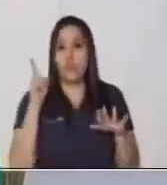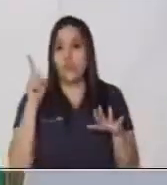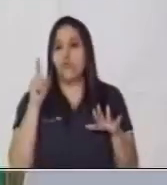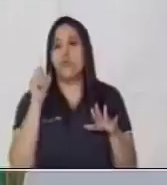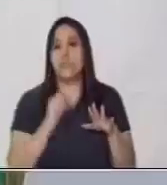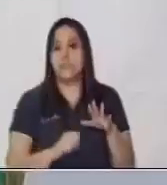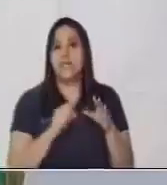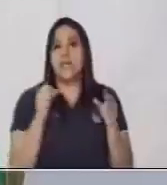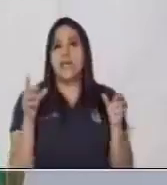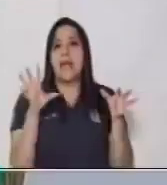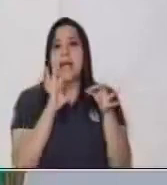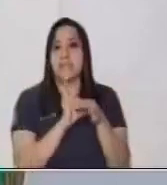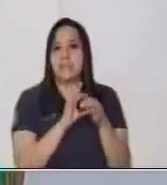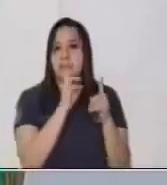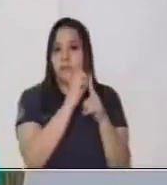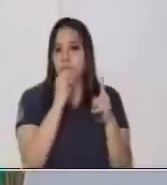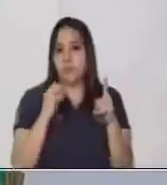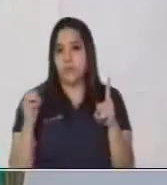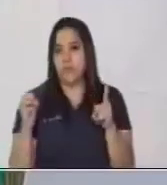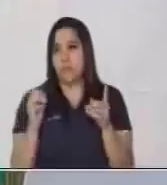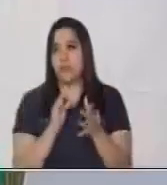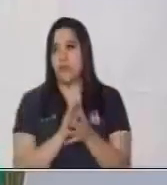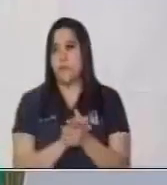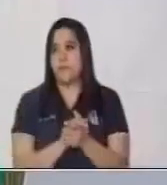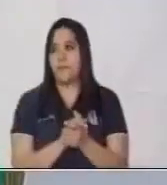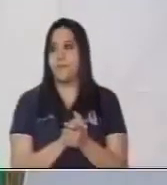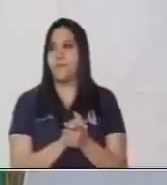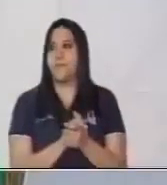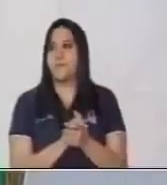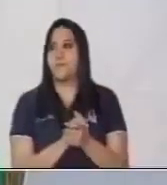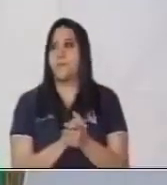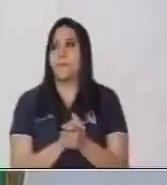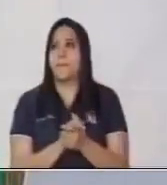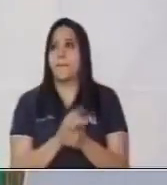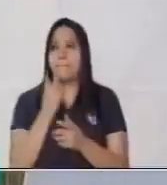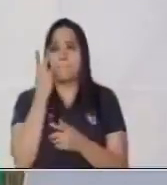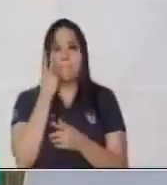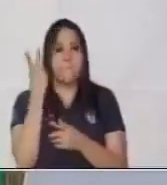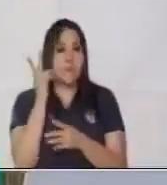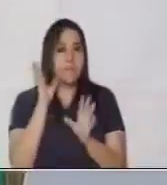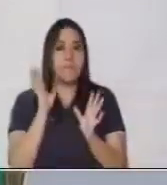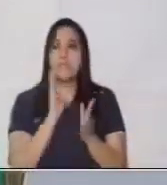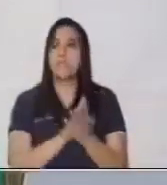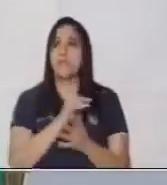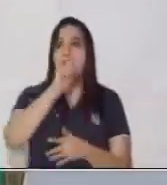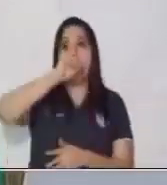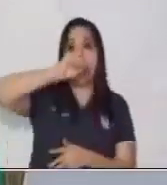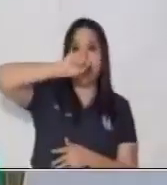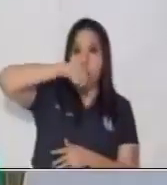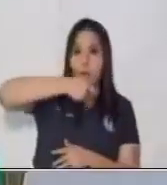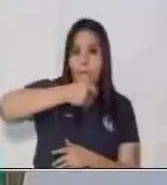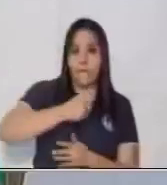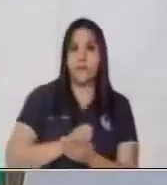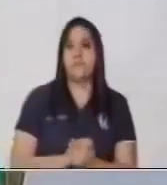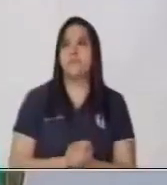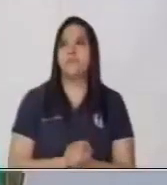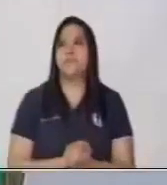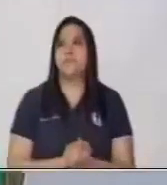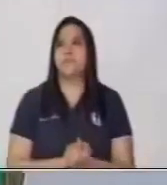la yuxtaposición. Ok, veamos cuáles son. Está la coma,